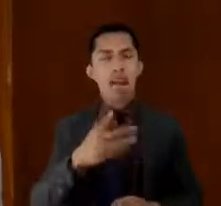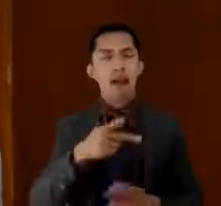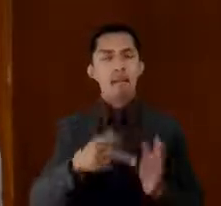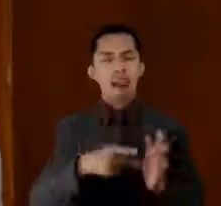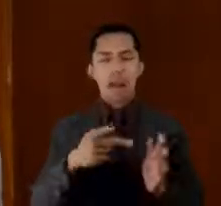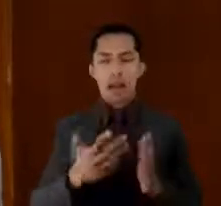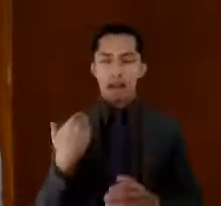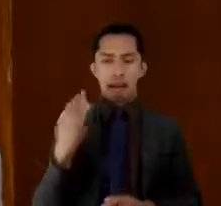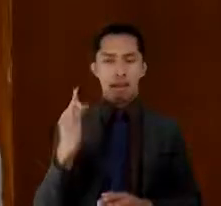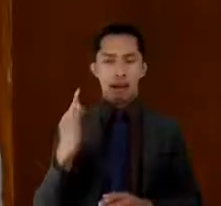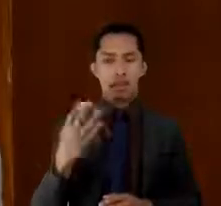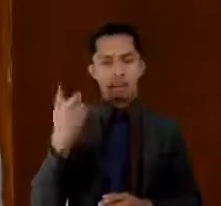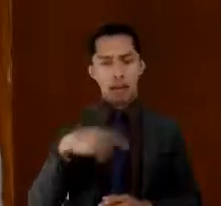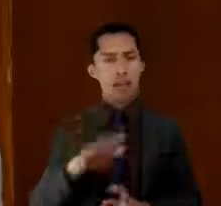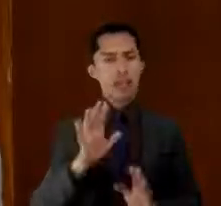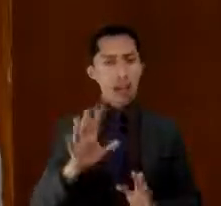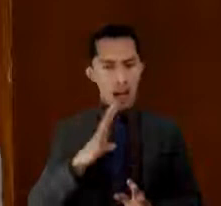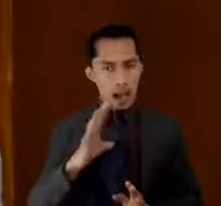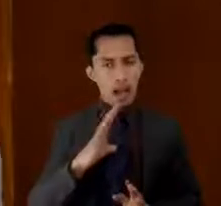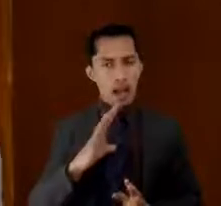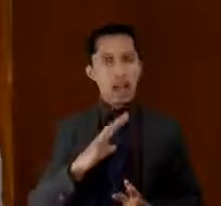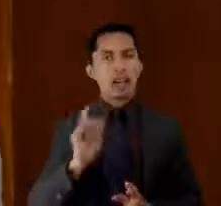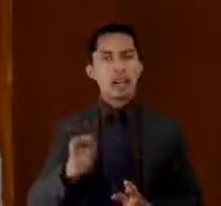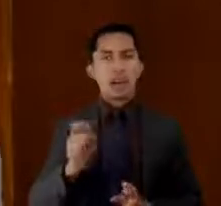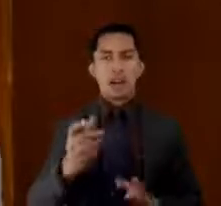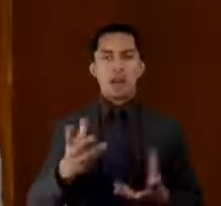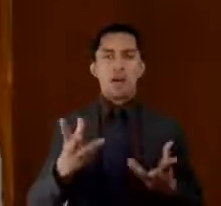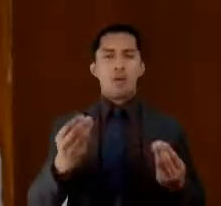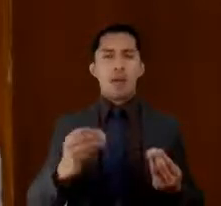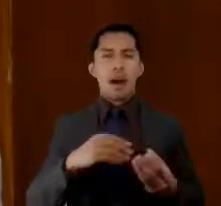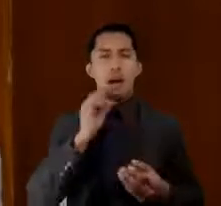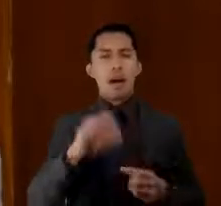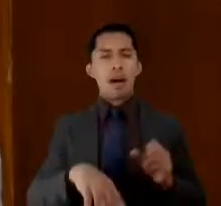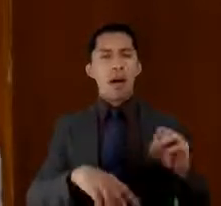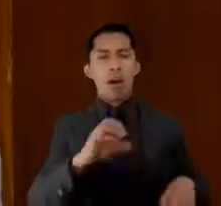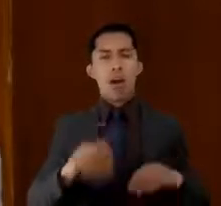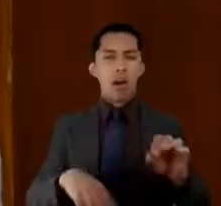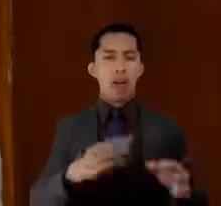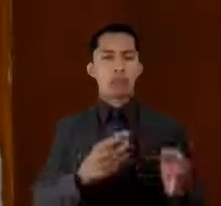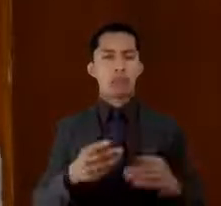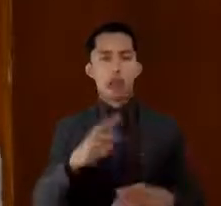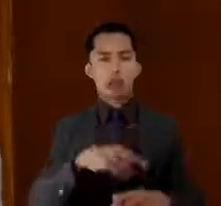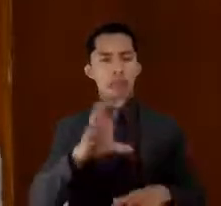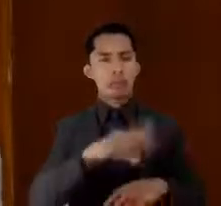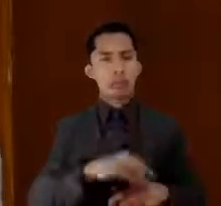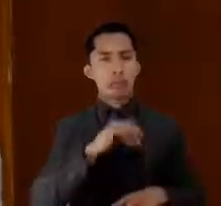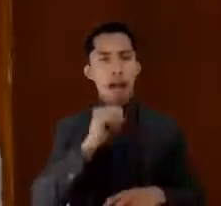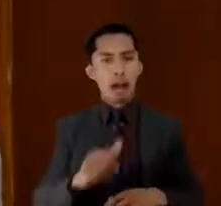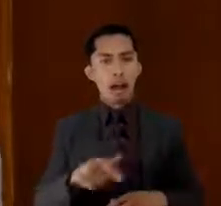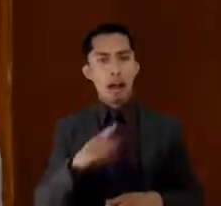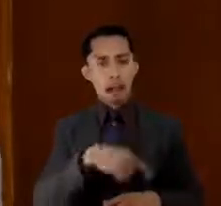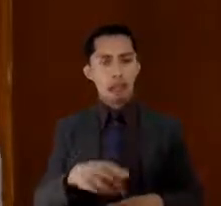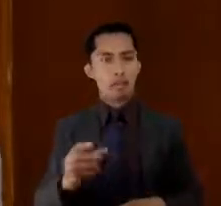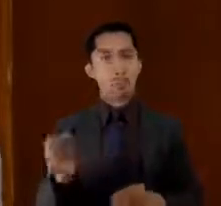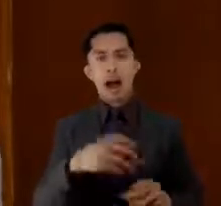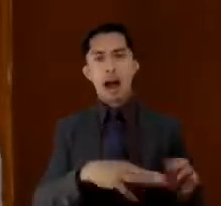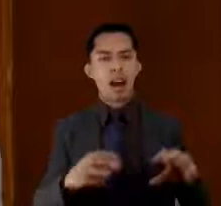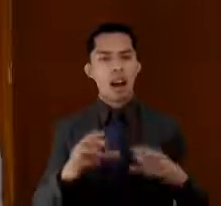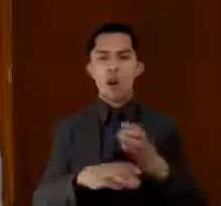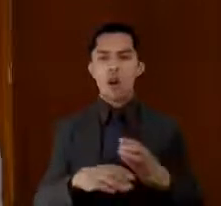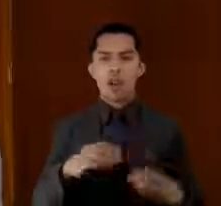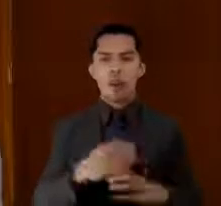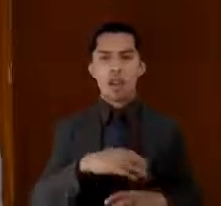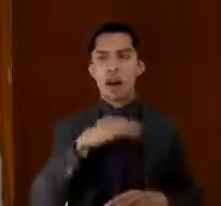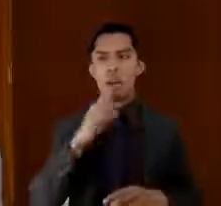febrero pasado, para denunciar la existencia de un centenar de tiraderos de basura que operan de forma clandestina, donde se arrojan todo tipo de residuos